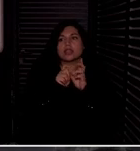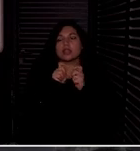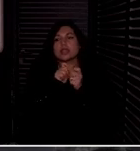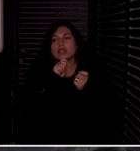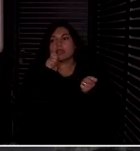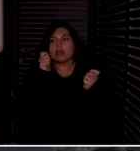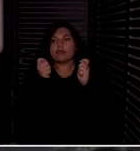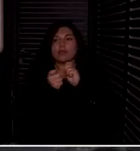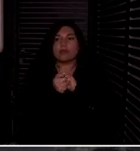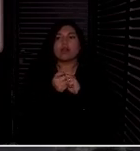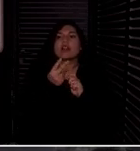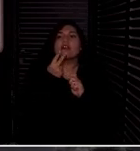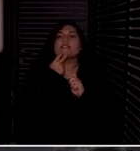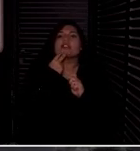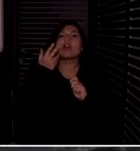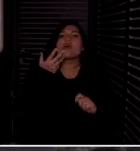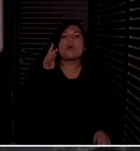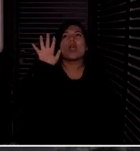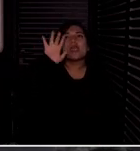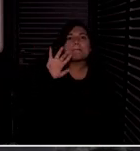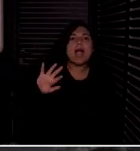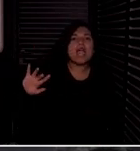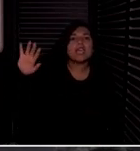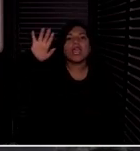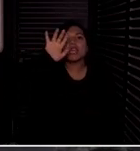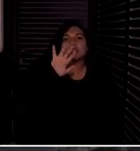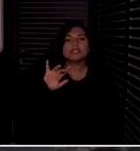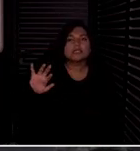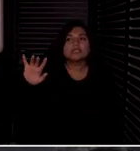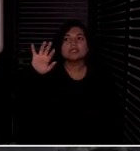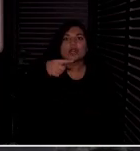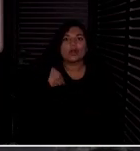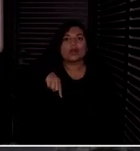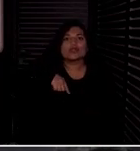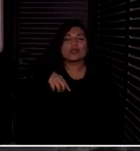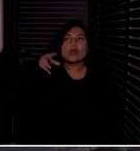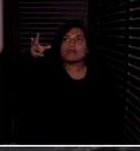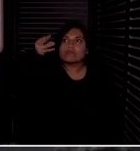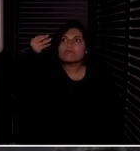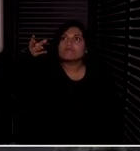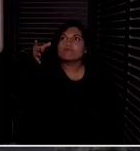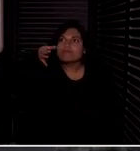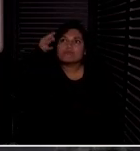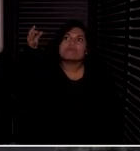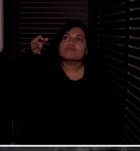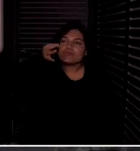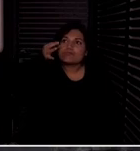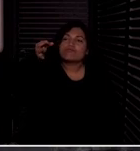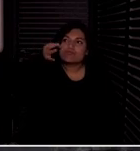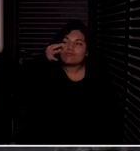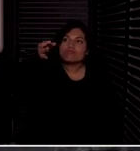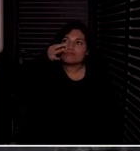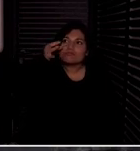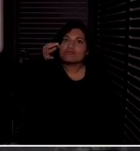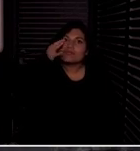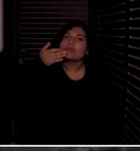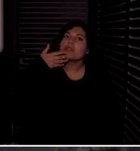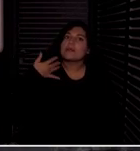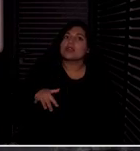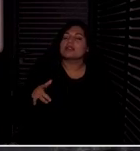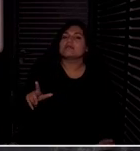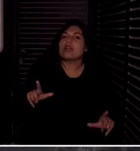a través de imágenes. Somos imagen, nos alimentamos de las imágenes que consumimos, pero tenemos que ser actores políticos de